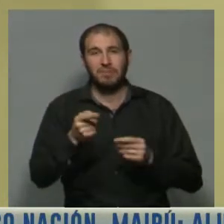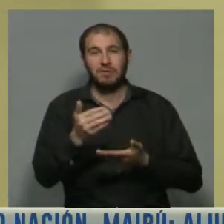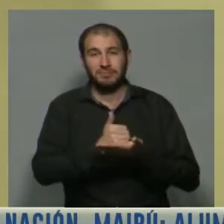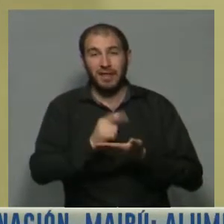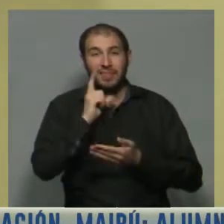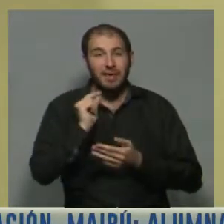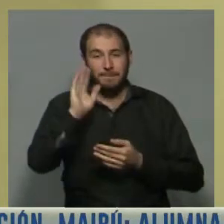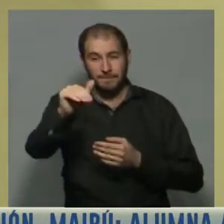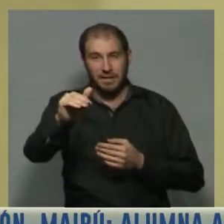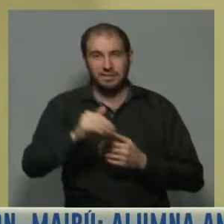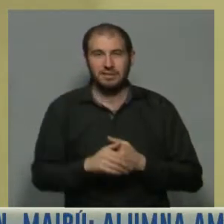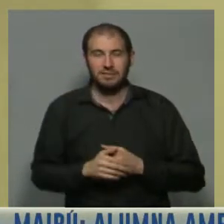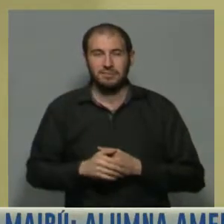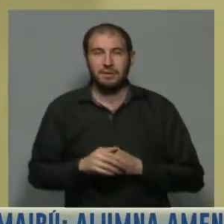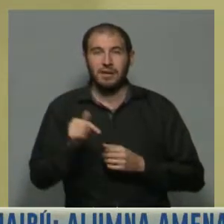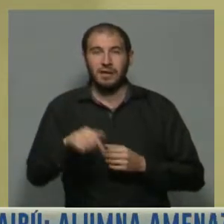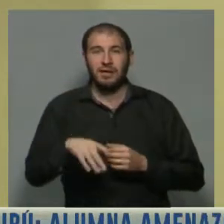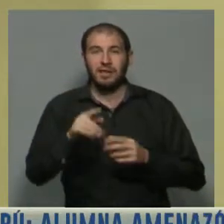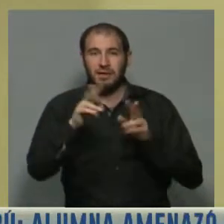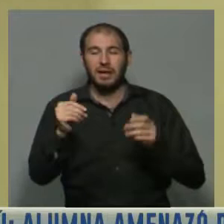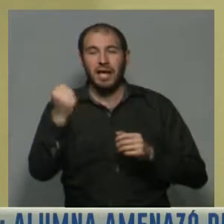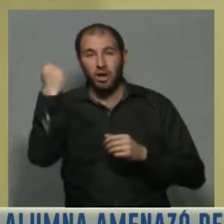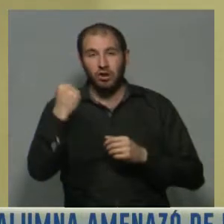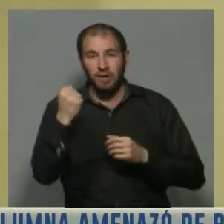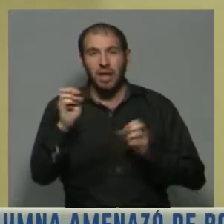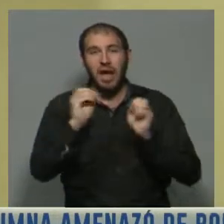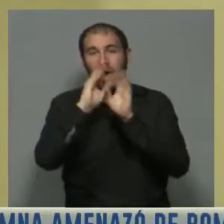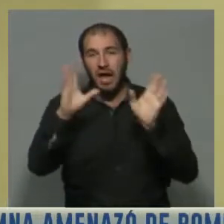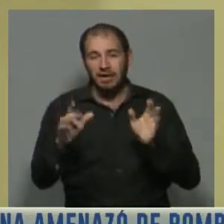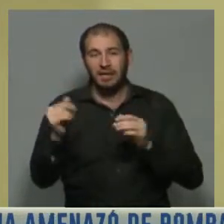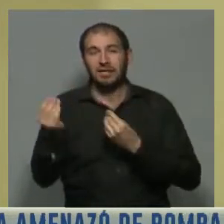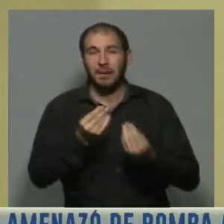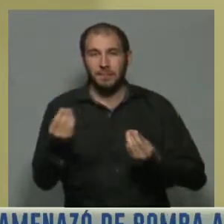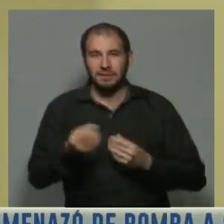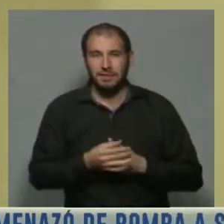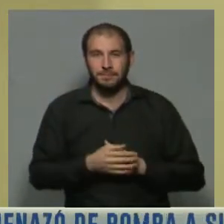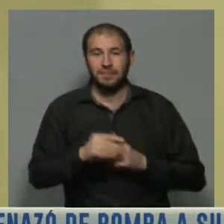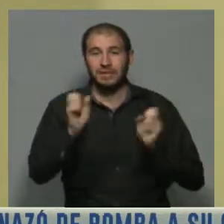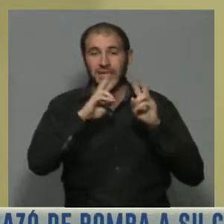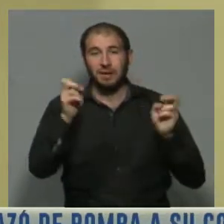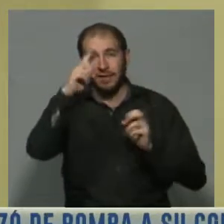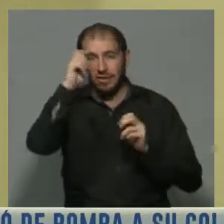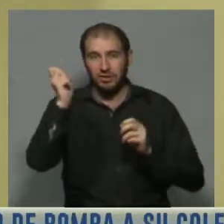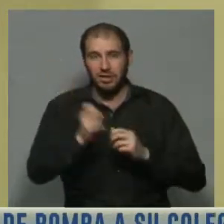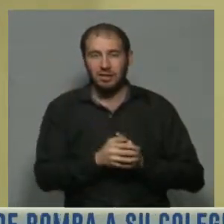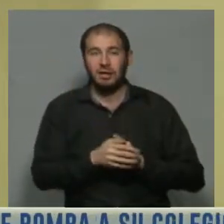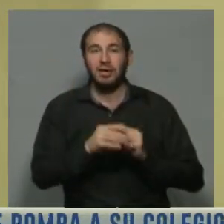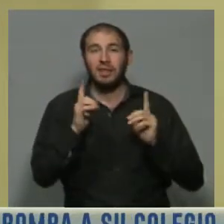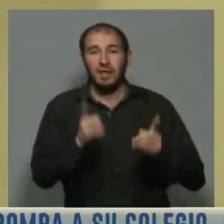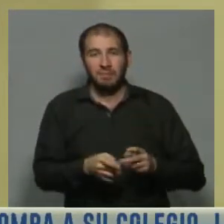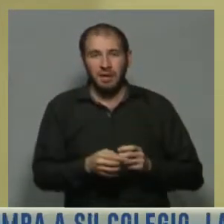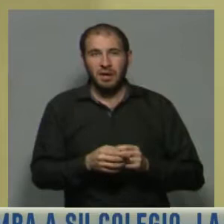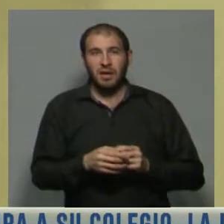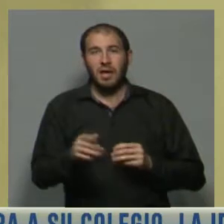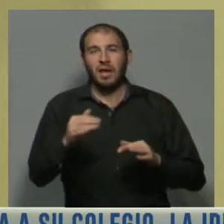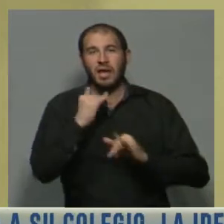esperamos el martes que viene en esta columna de economía para aclarar un poco lo que sucede a nivel nacional y sobre todo hacer una